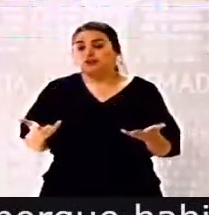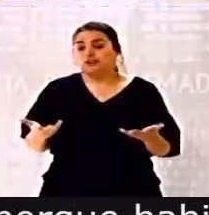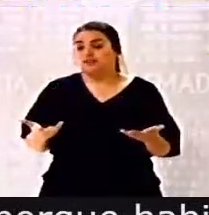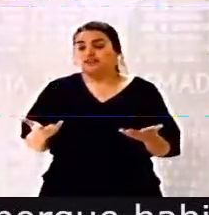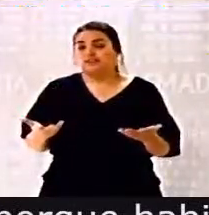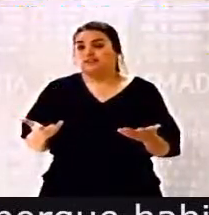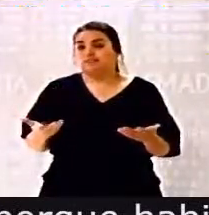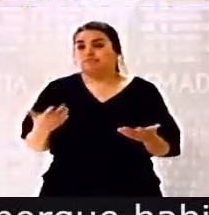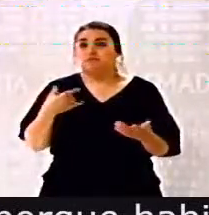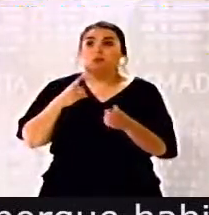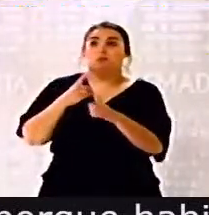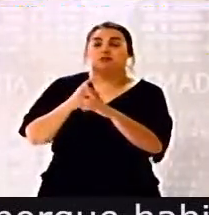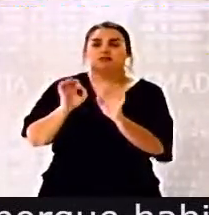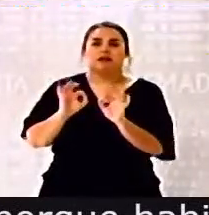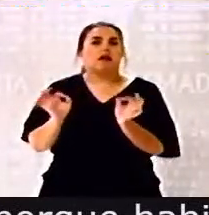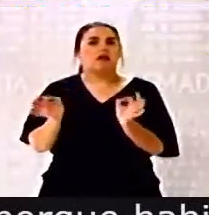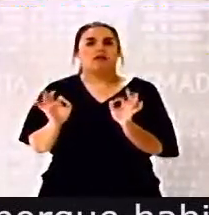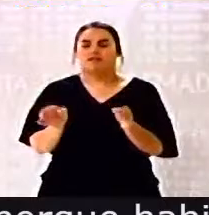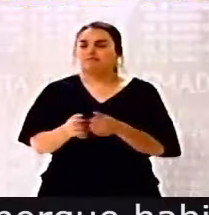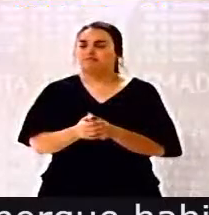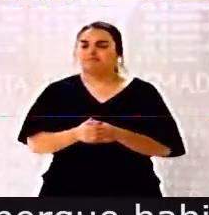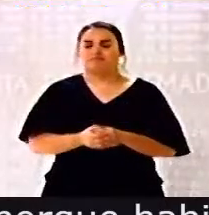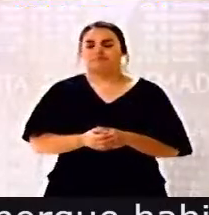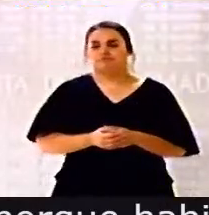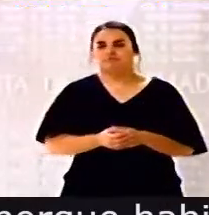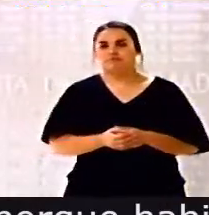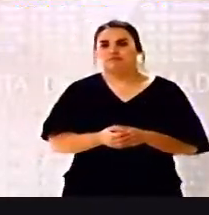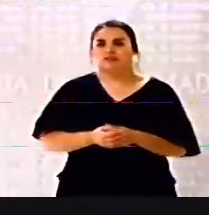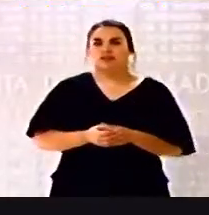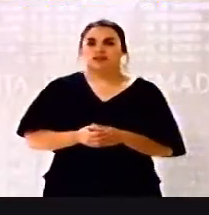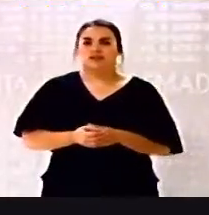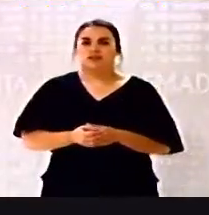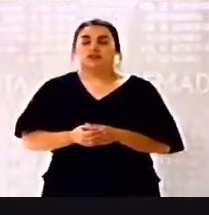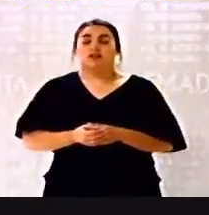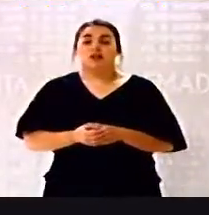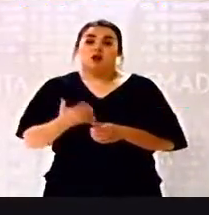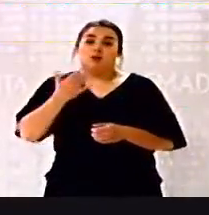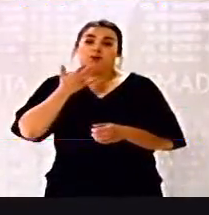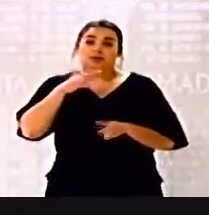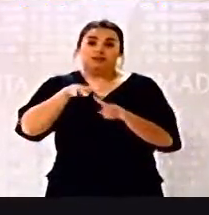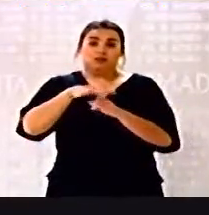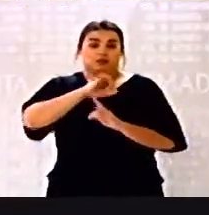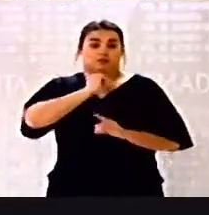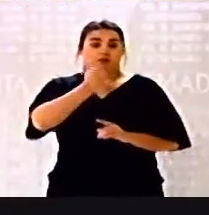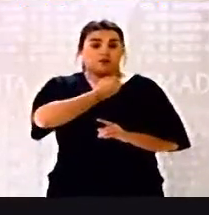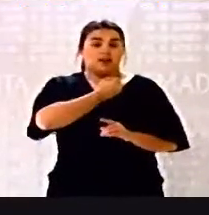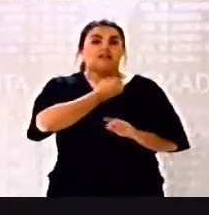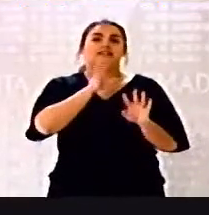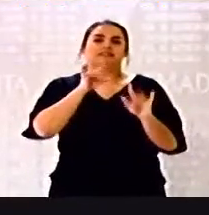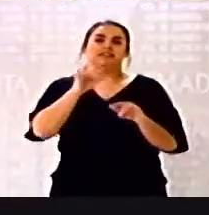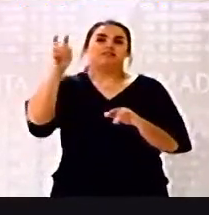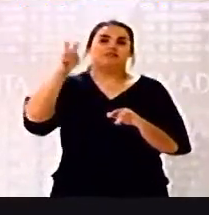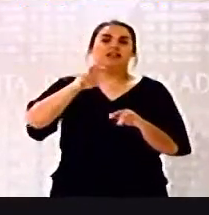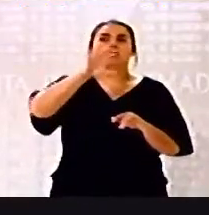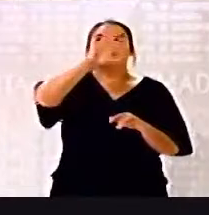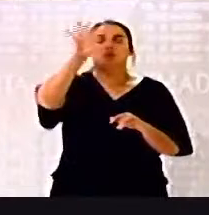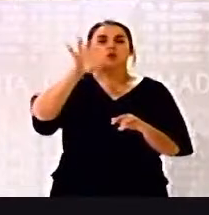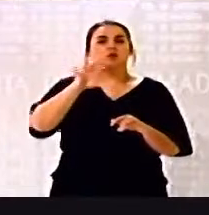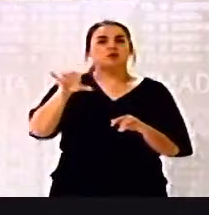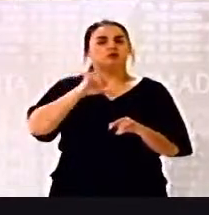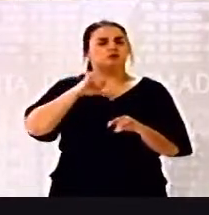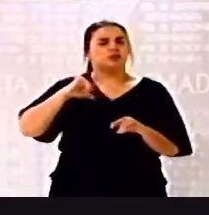decir con respecto a eso. Y en el caso de Navalmoral de la Mata sí que han venido de otras comunidades